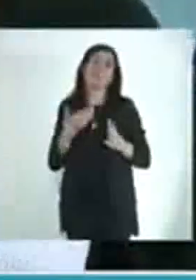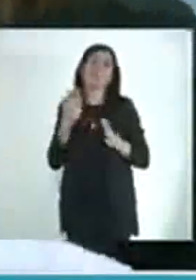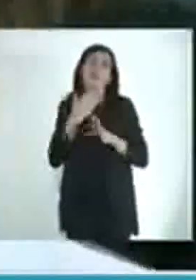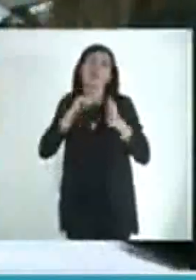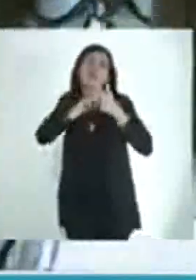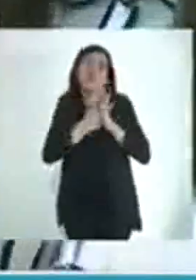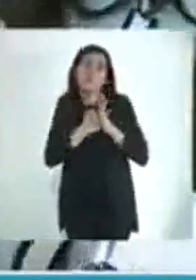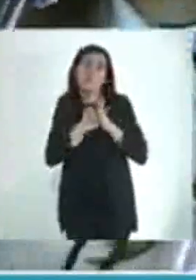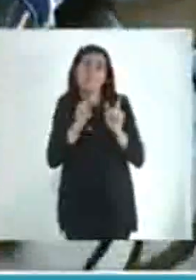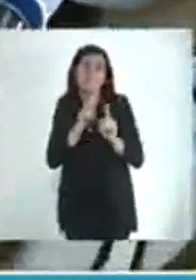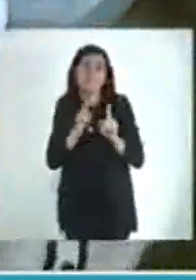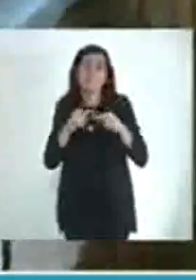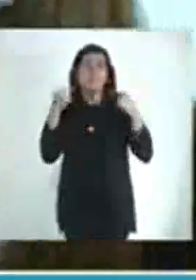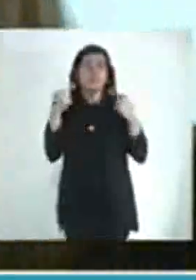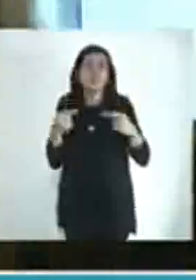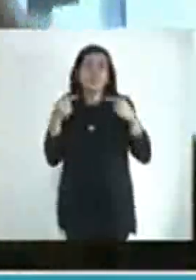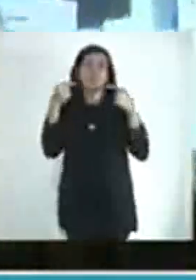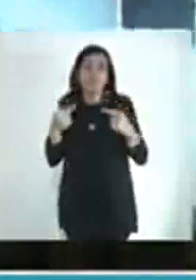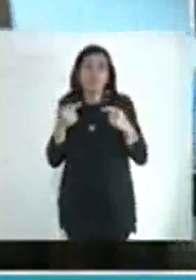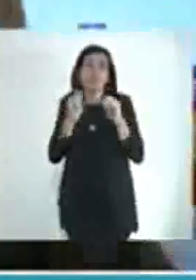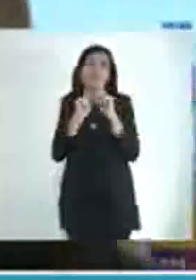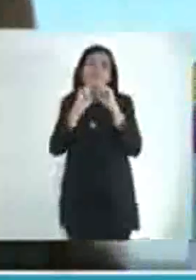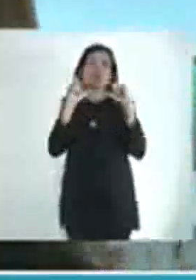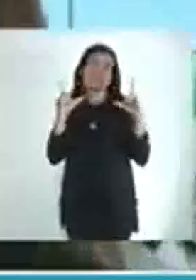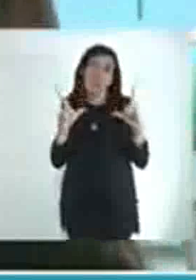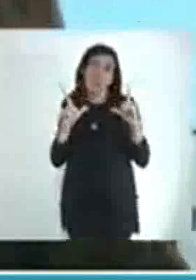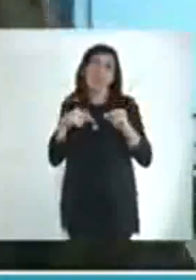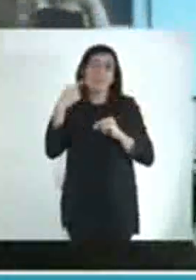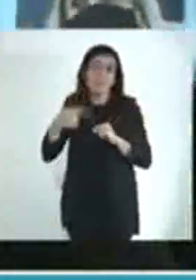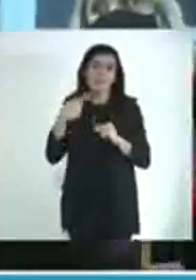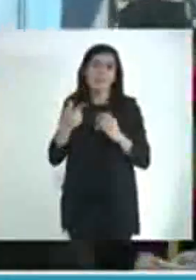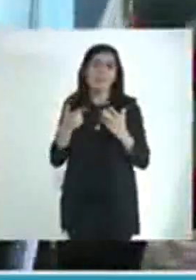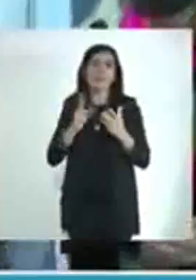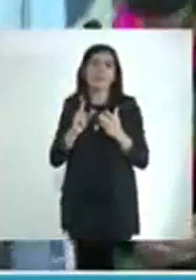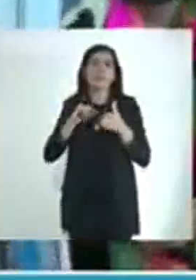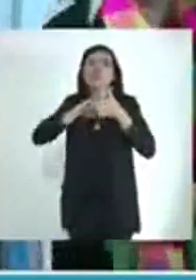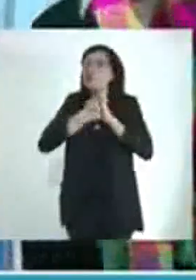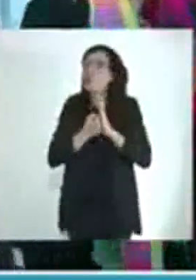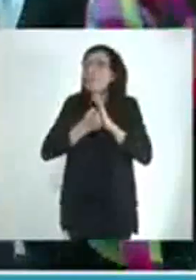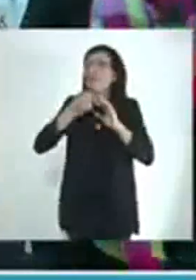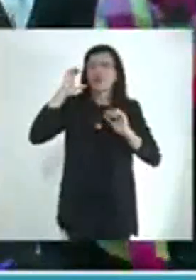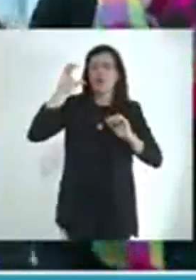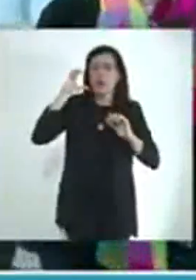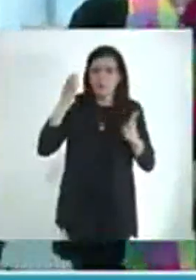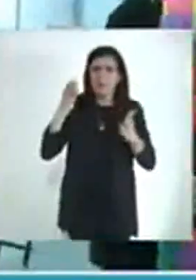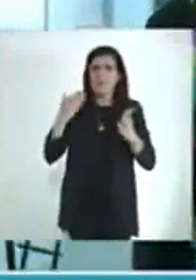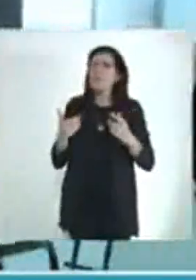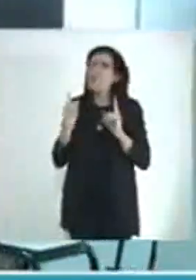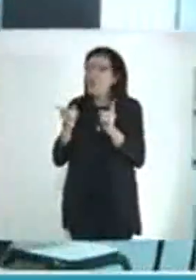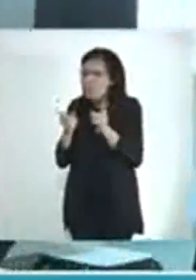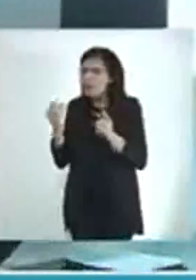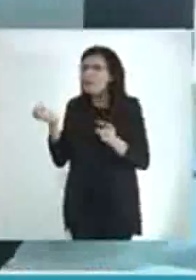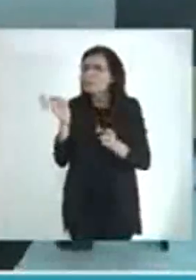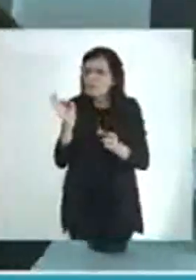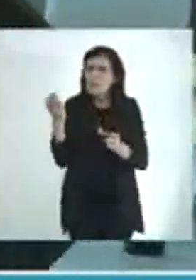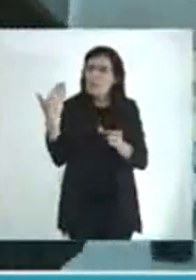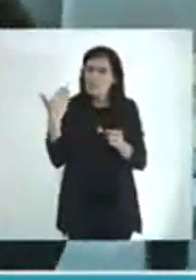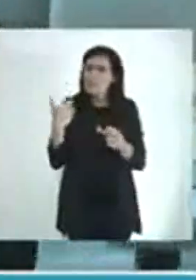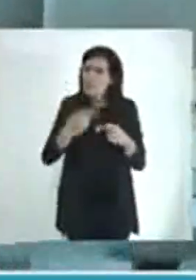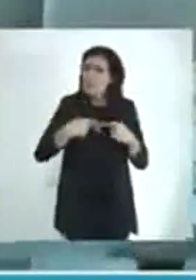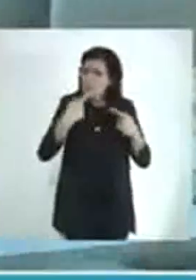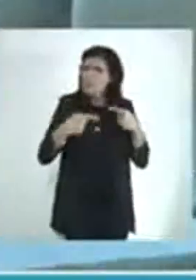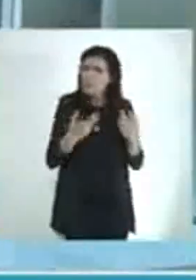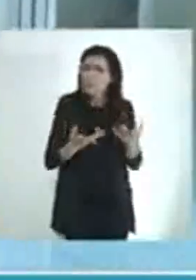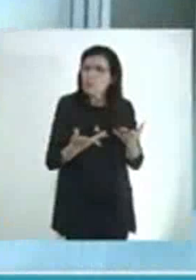trabajando desde la virtualidad, no cortar con todas estas capacitaciones a los docentes que tanto nos interesan. Y ahora,